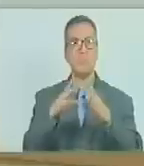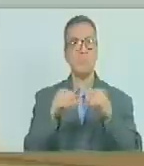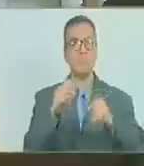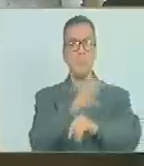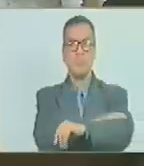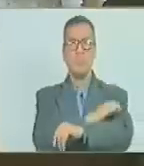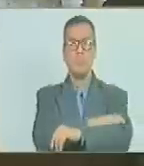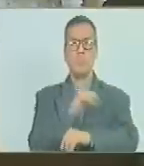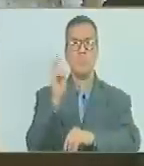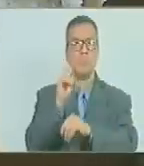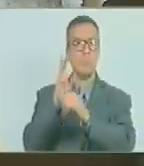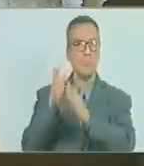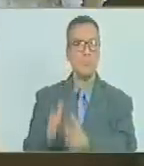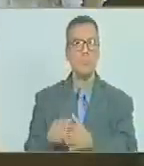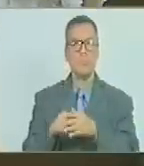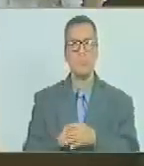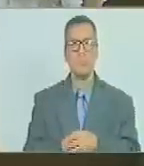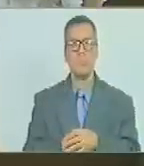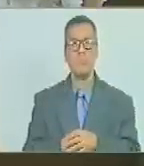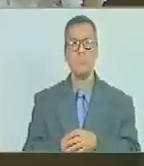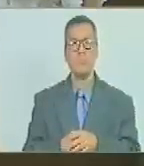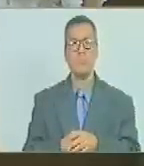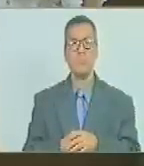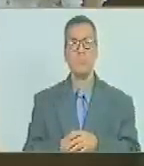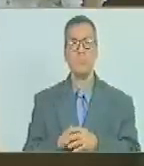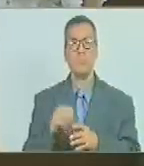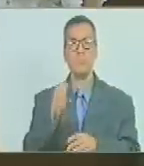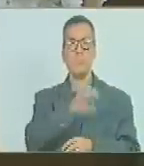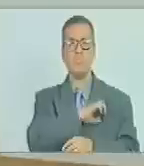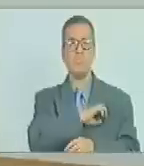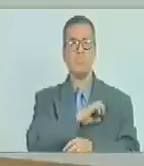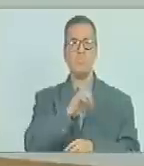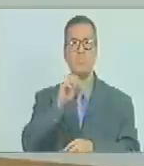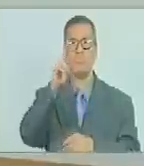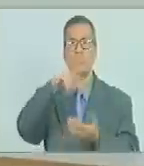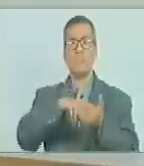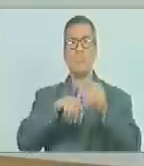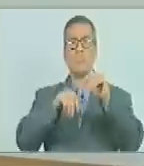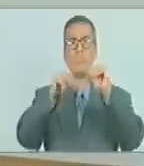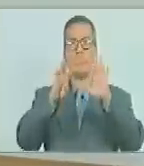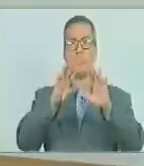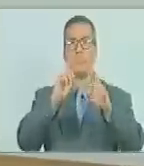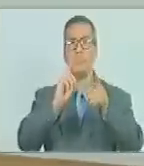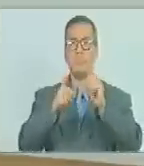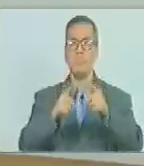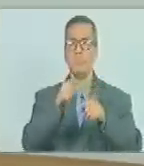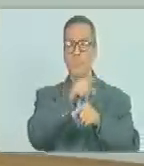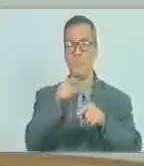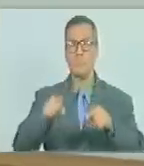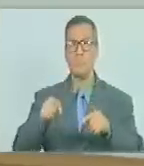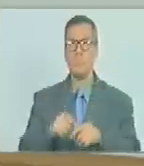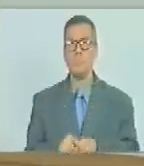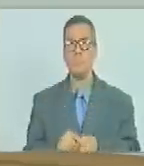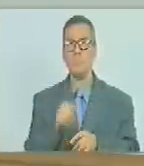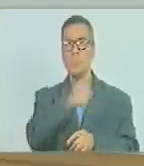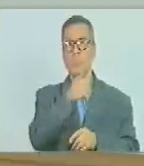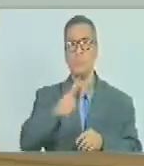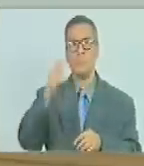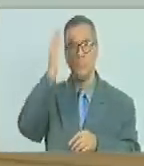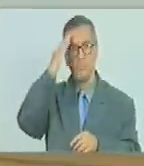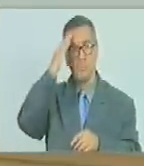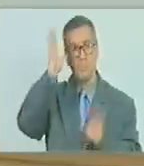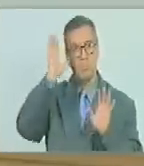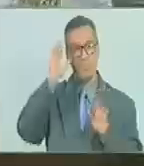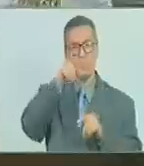oposiciones venezolanas, en el mes de enero del año 19. En alguna parte estaban ustedes. Cada quien sabe dónde